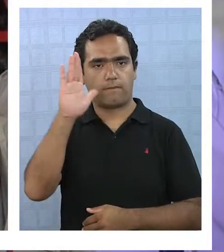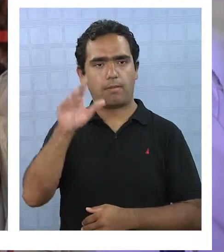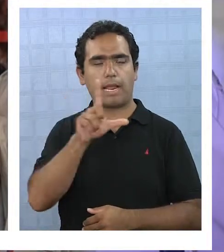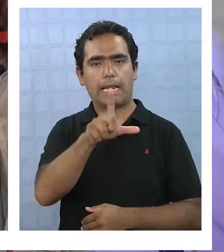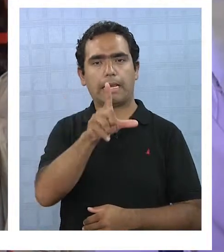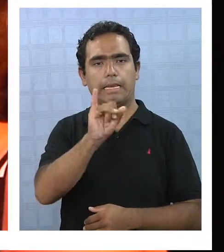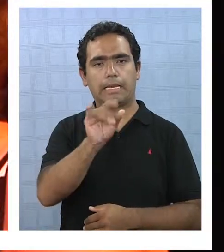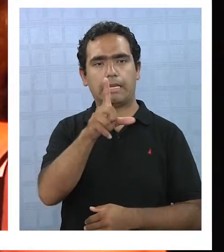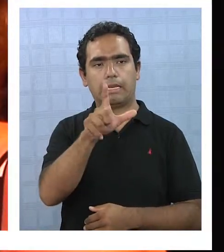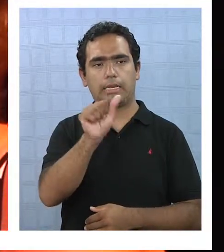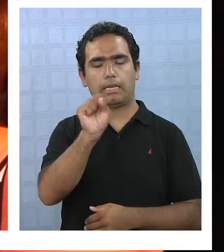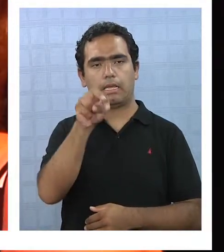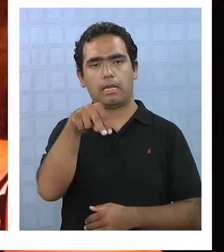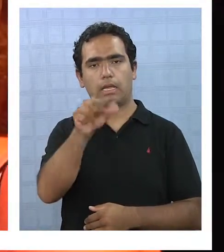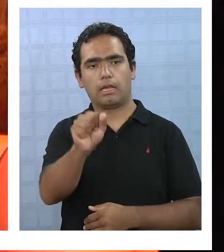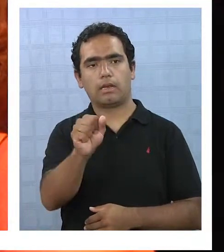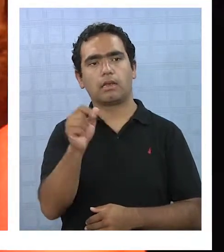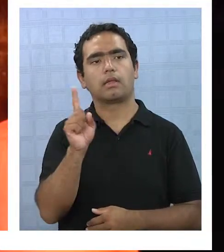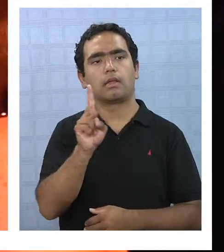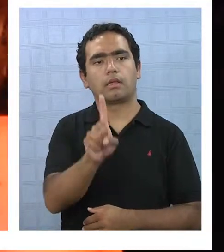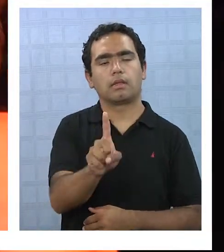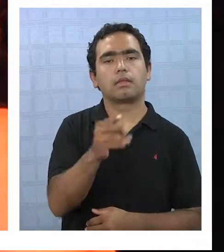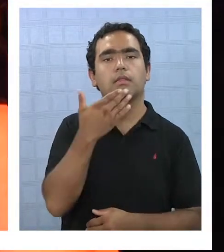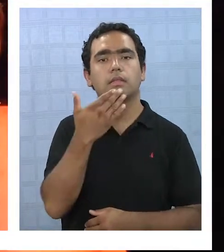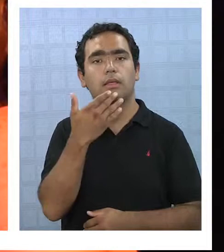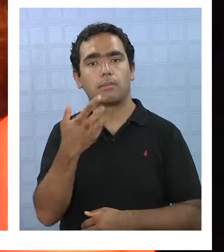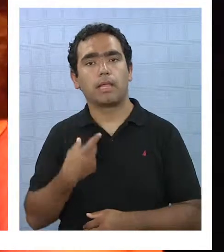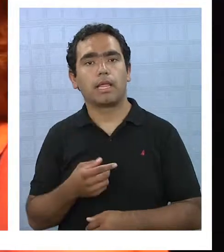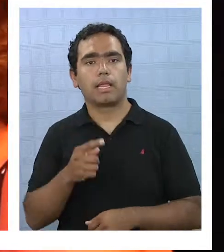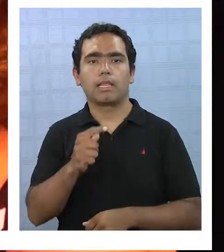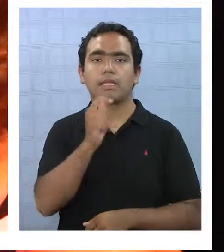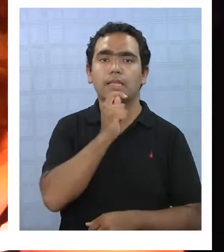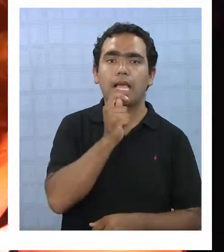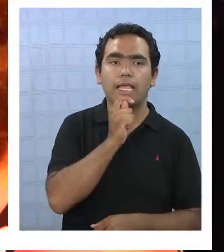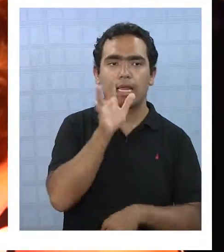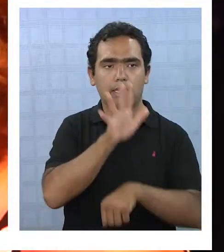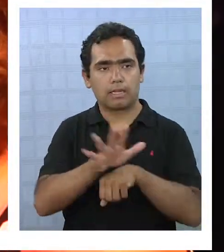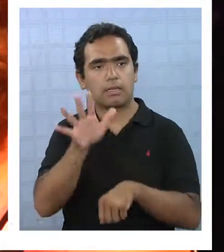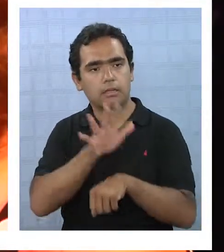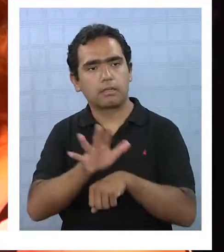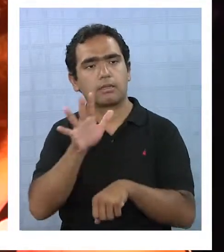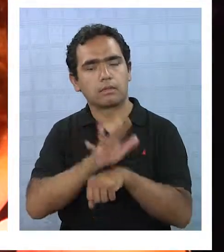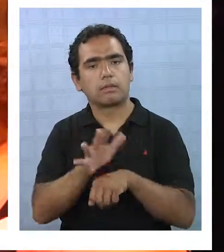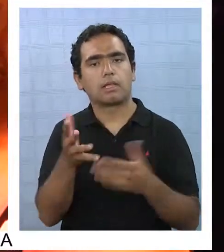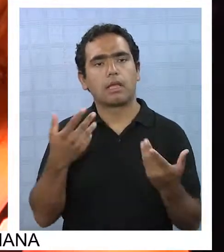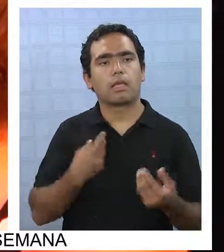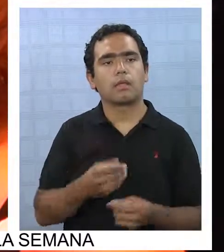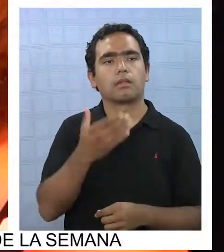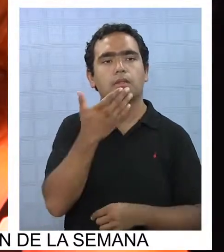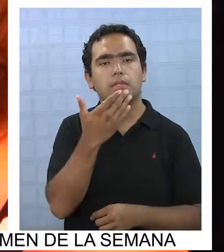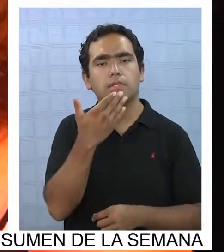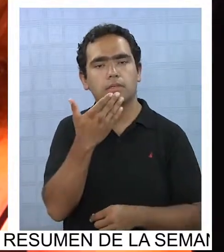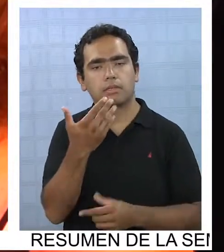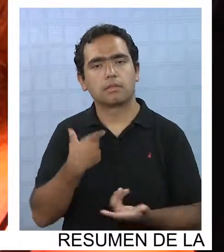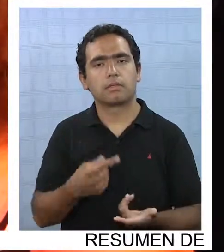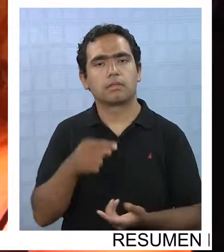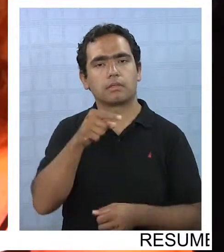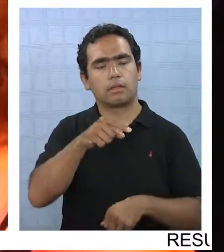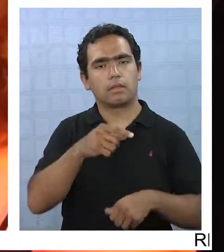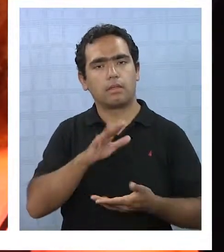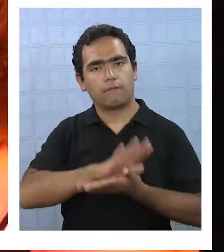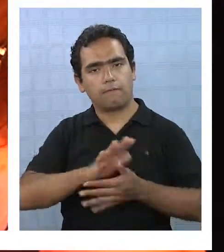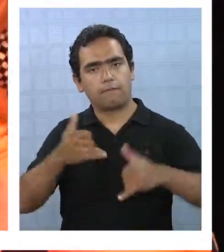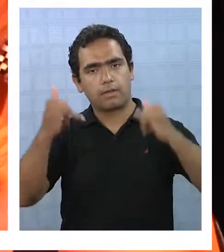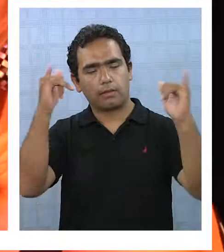Liliana Ross, quien participará de talleres de teatro en una de las numerosas actividades de extensión de este festival.